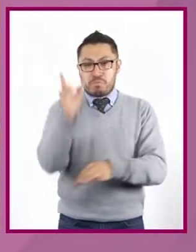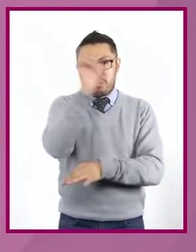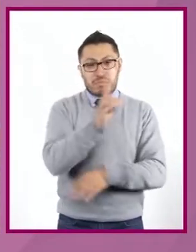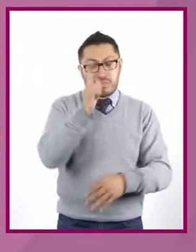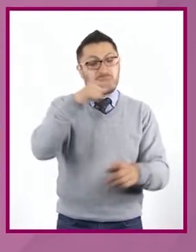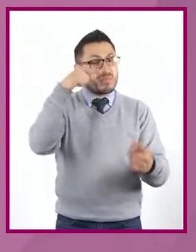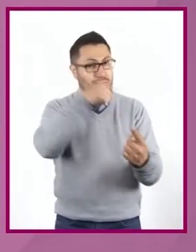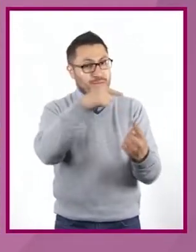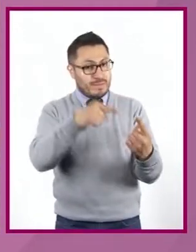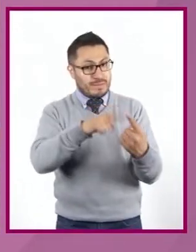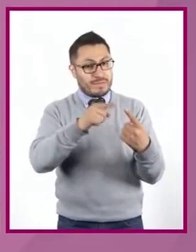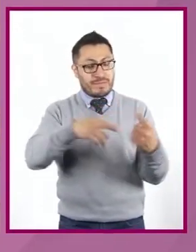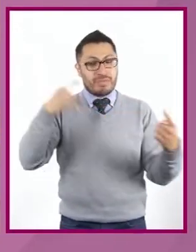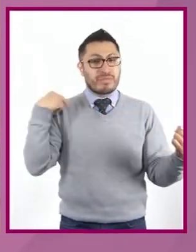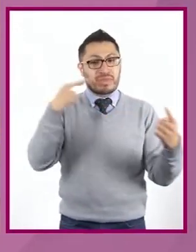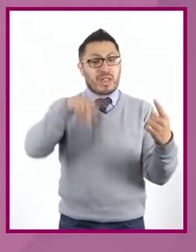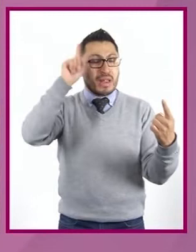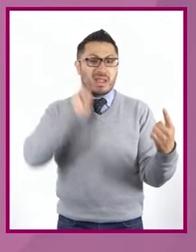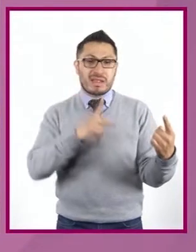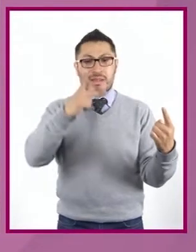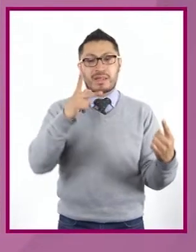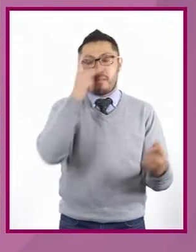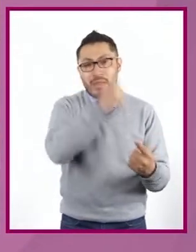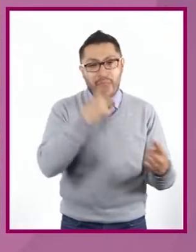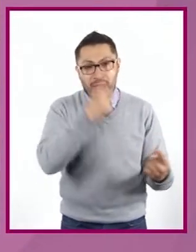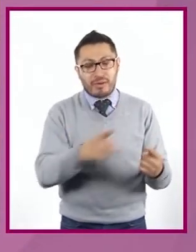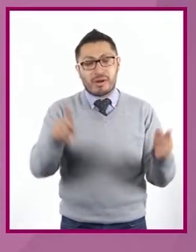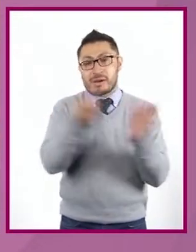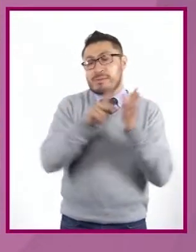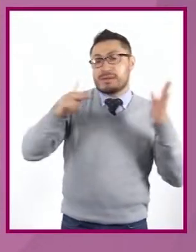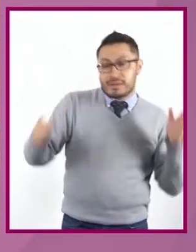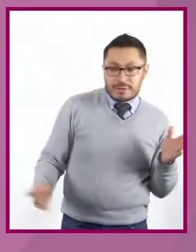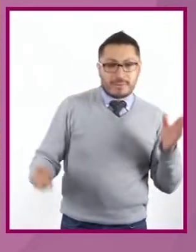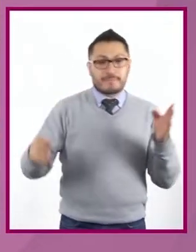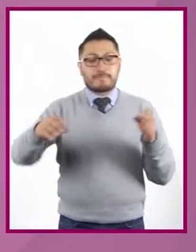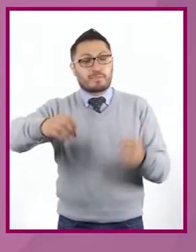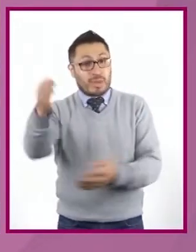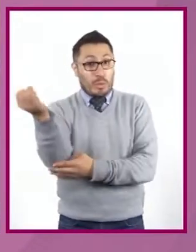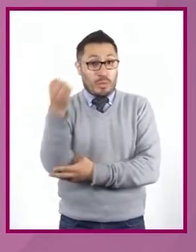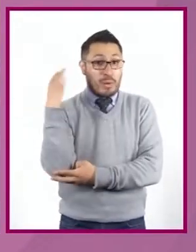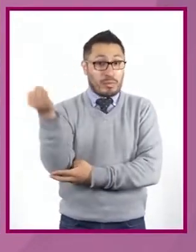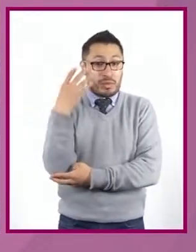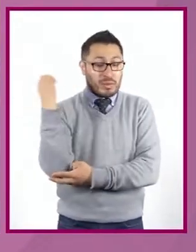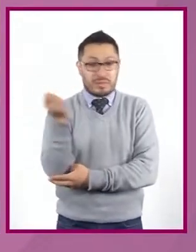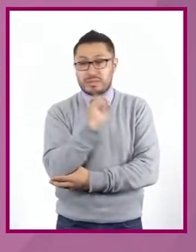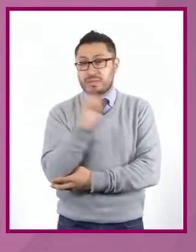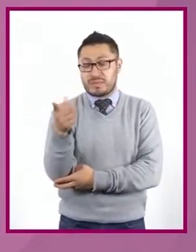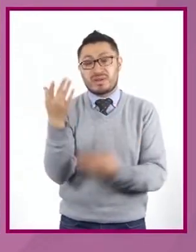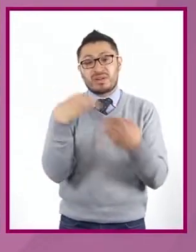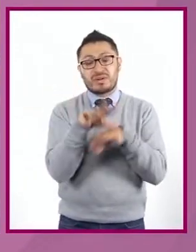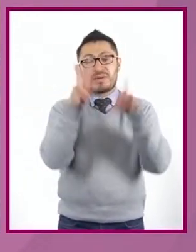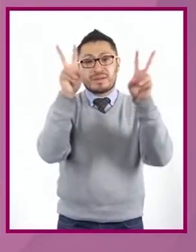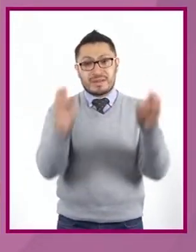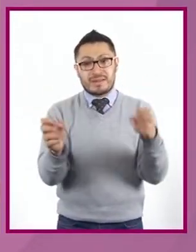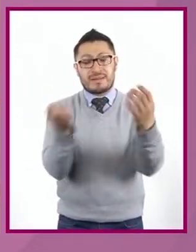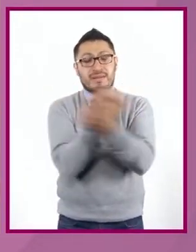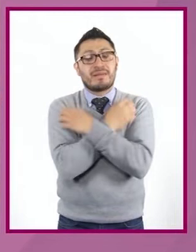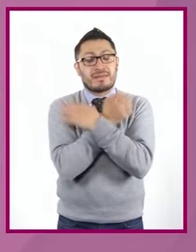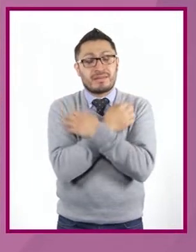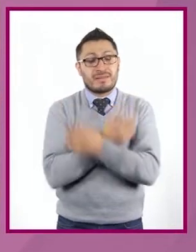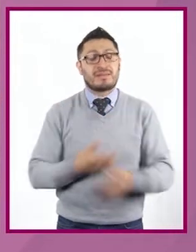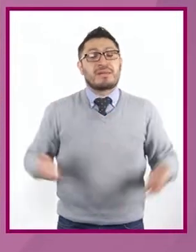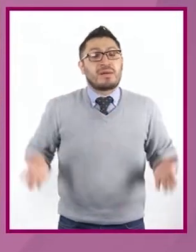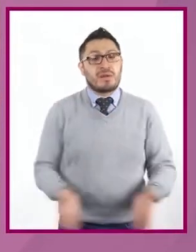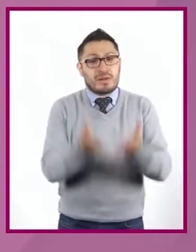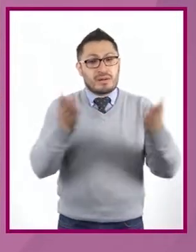ellos es maestra, pedagoga, periodista y conferencista sobre temas educativos, iniciadora